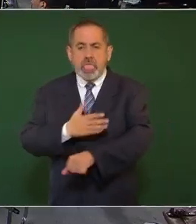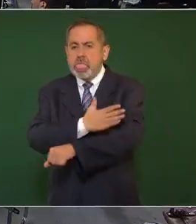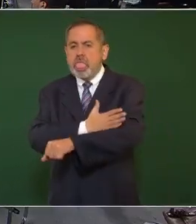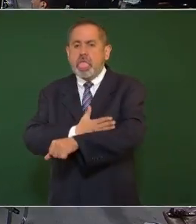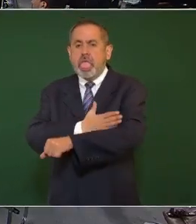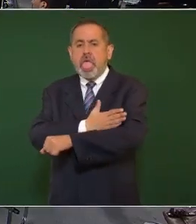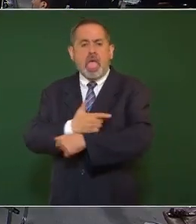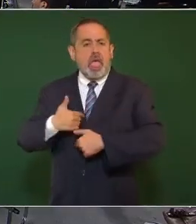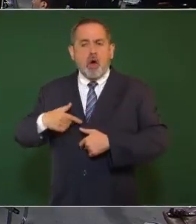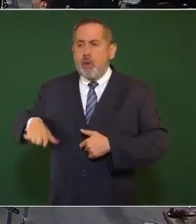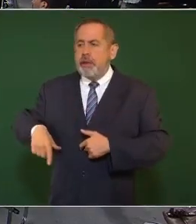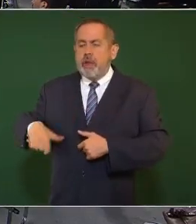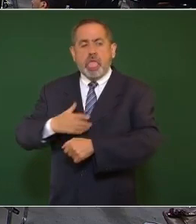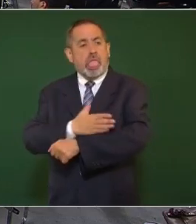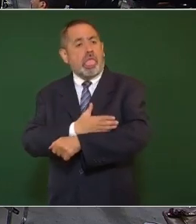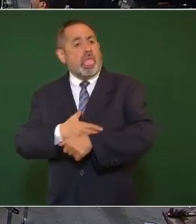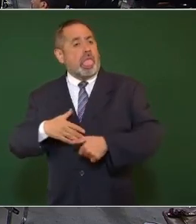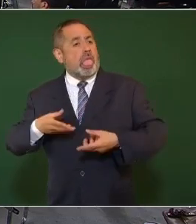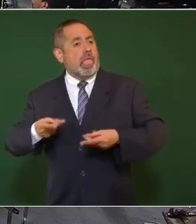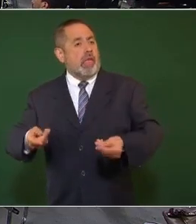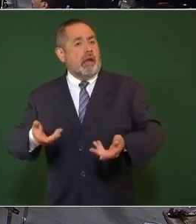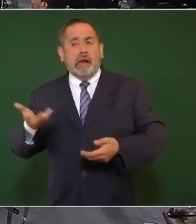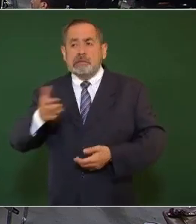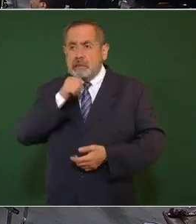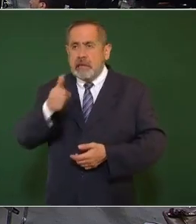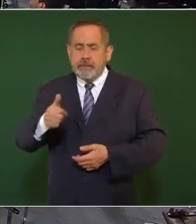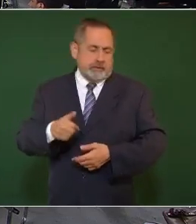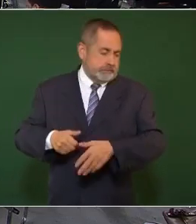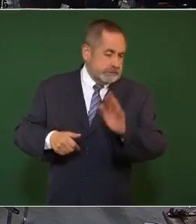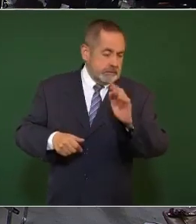mantenido, ni bueno para nada.